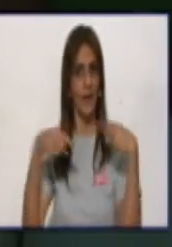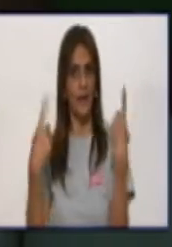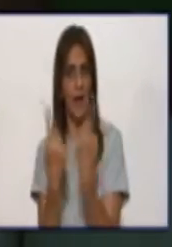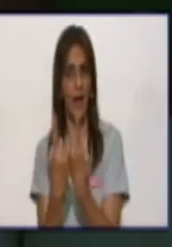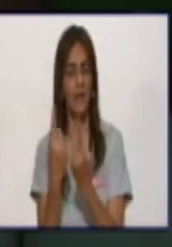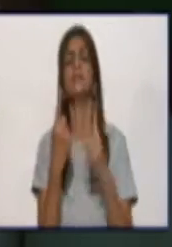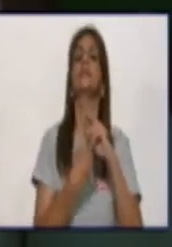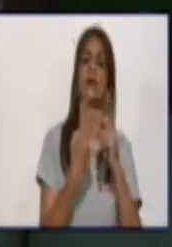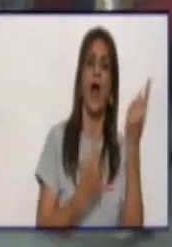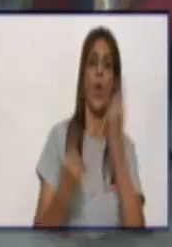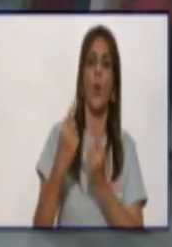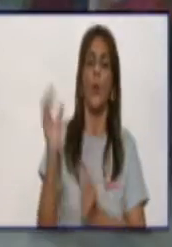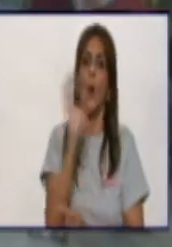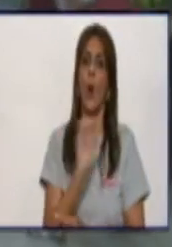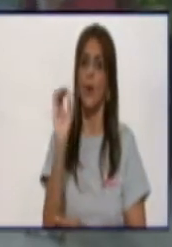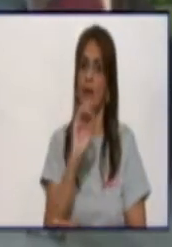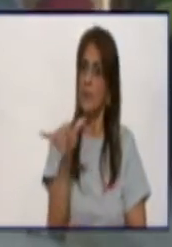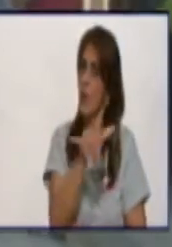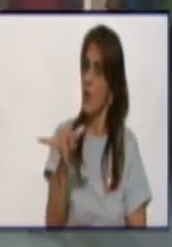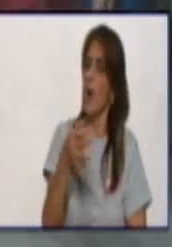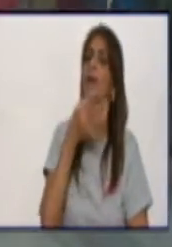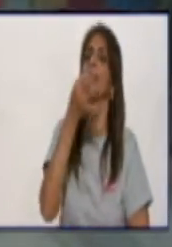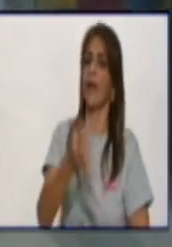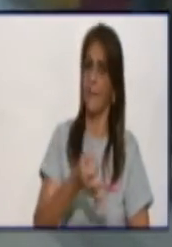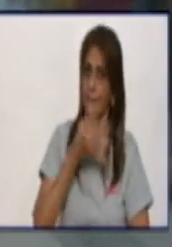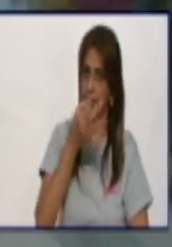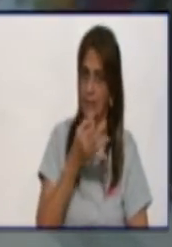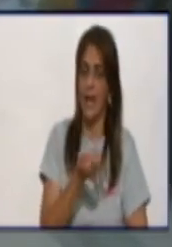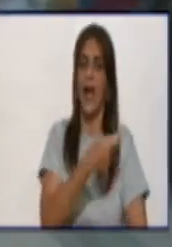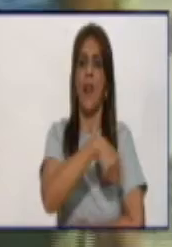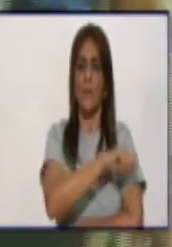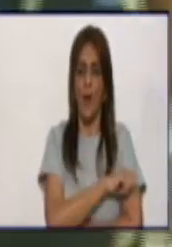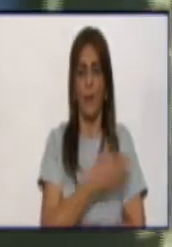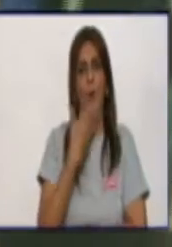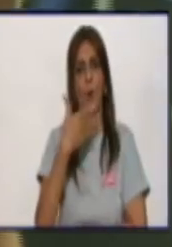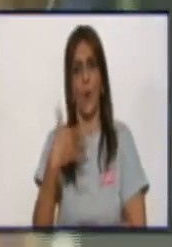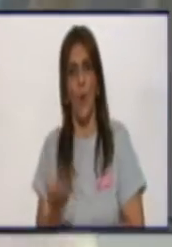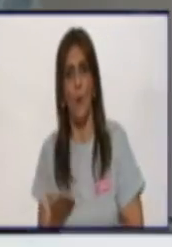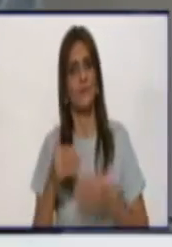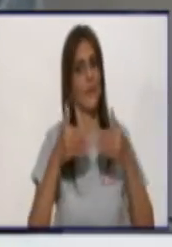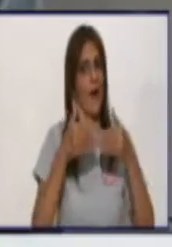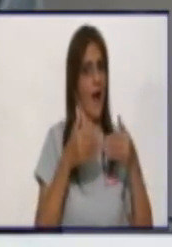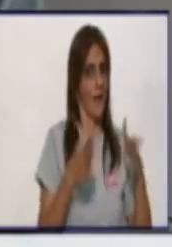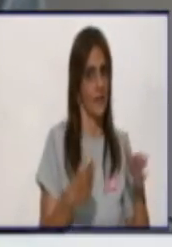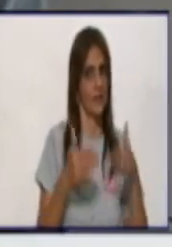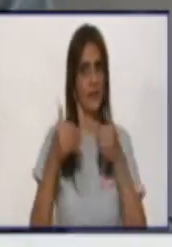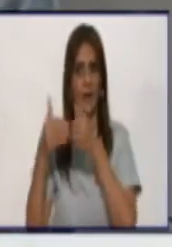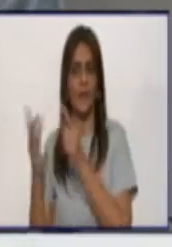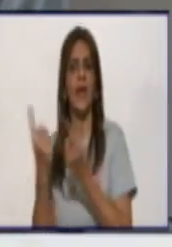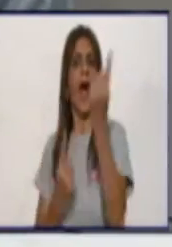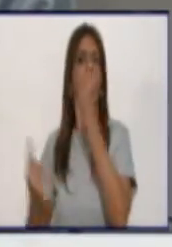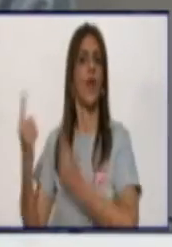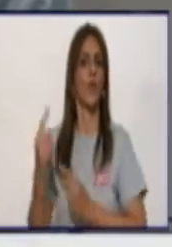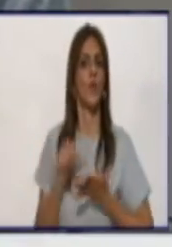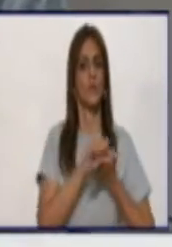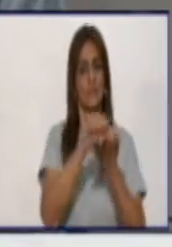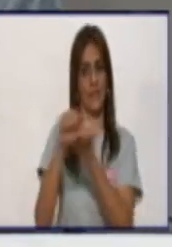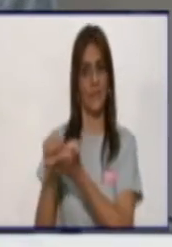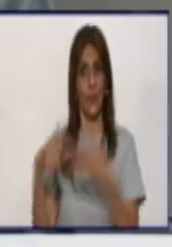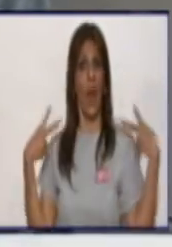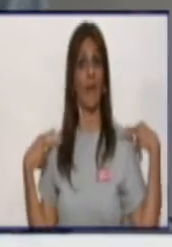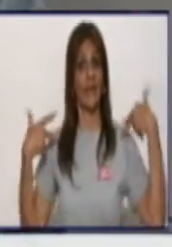tenemos acá que ya vayan explicando a nuestro pueblo cómo se van a ir abriendo gradualmente estos servicios y tenemos la directora provincial